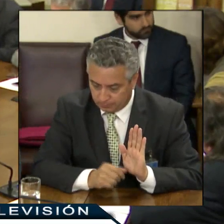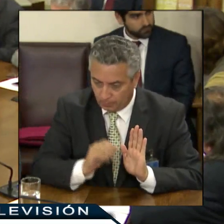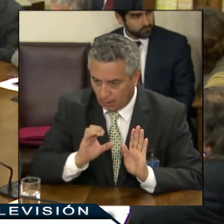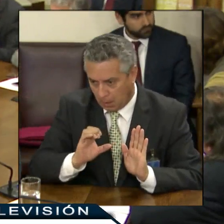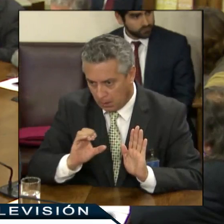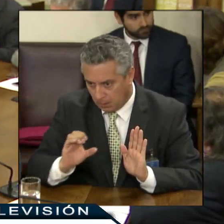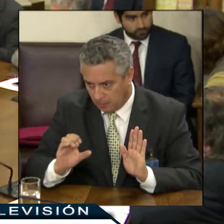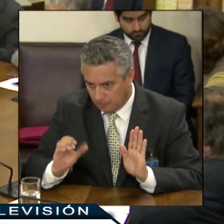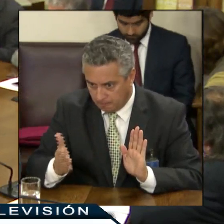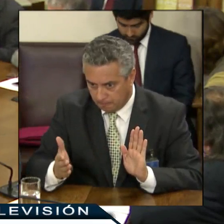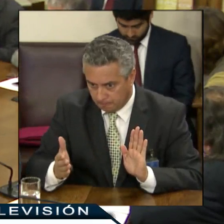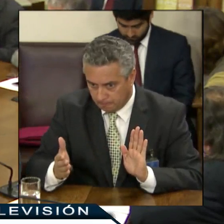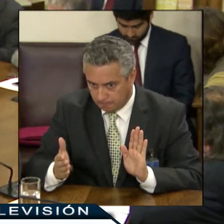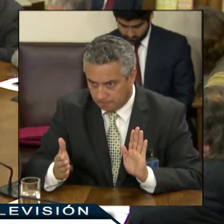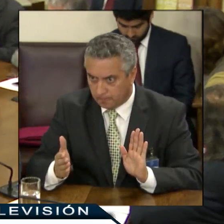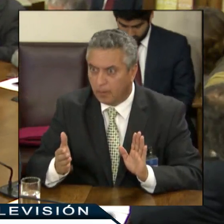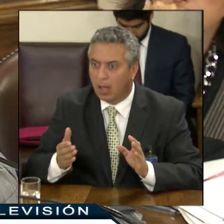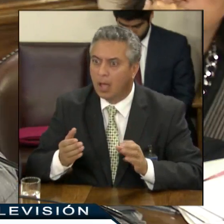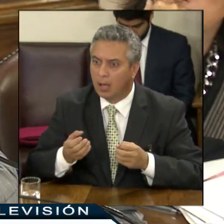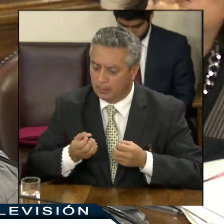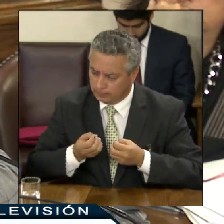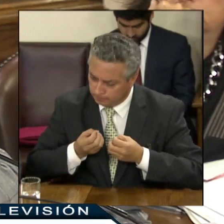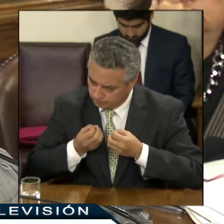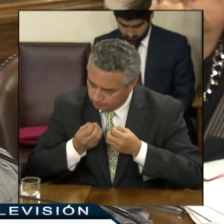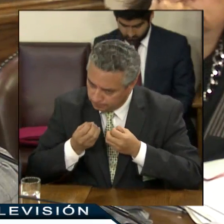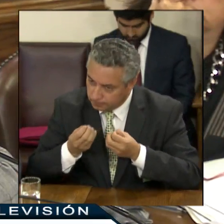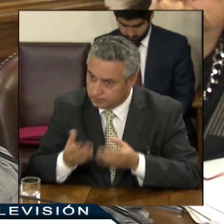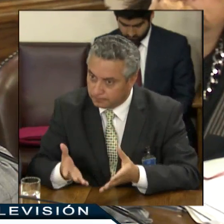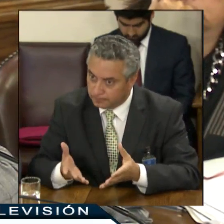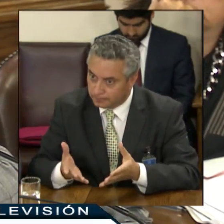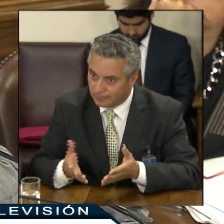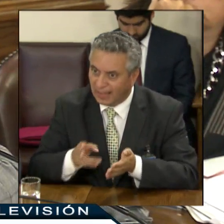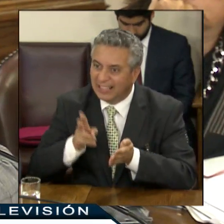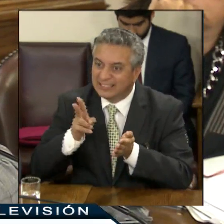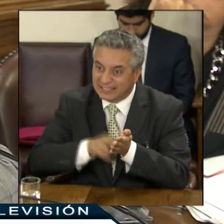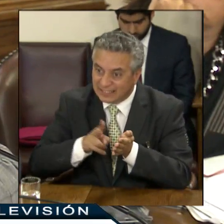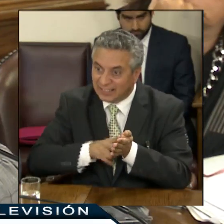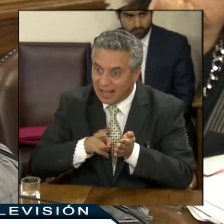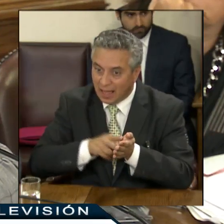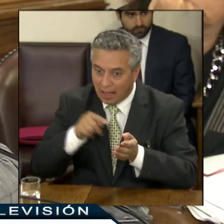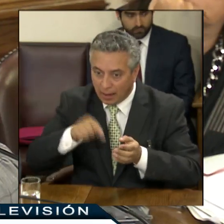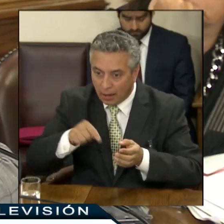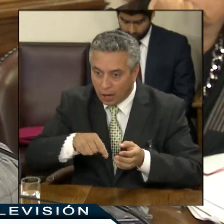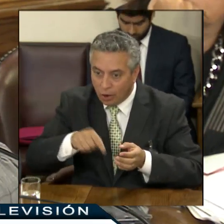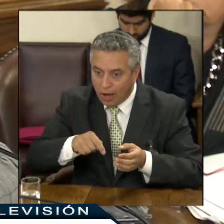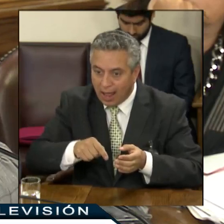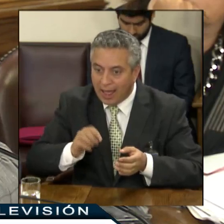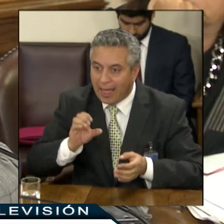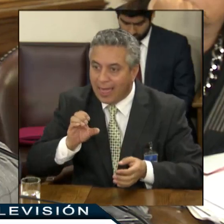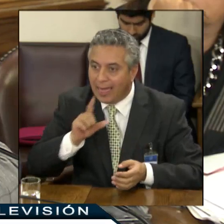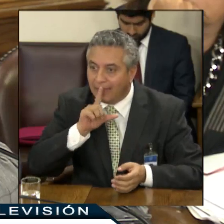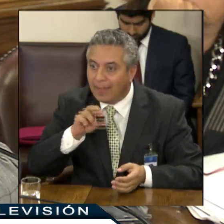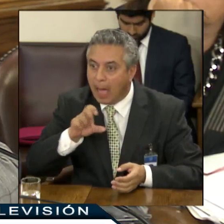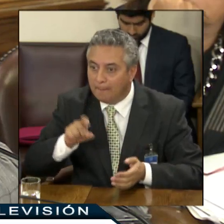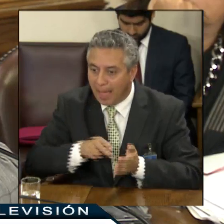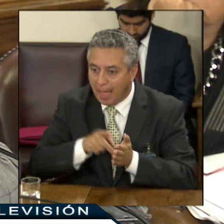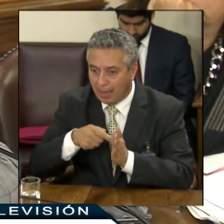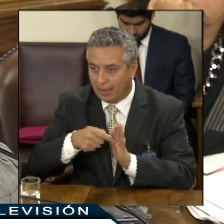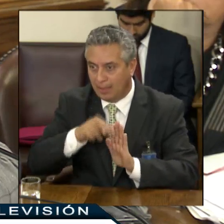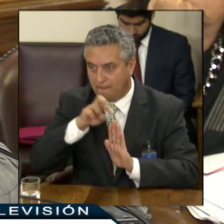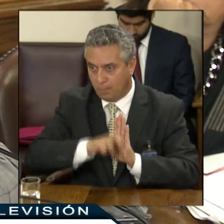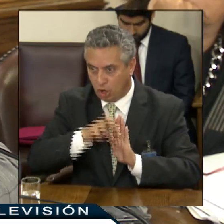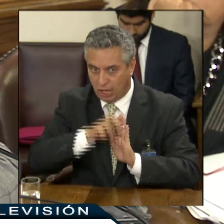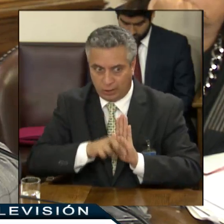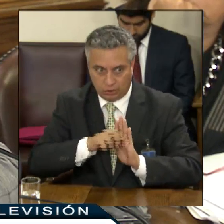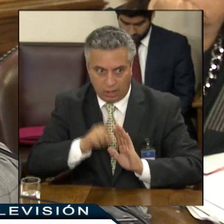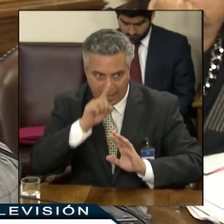sordos hay que sincerar la etapa en que se encuentra este proyecto ya y